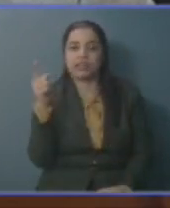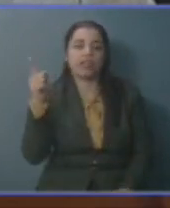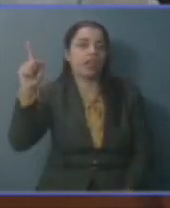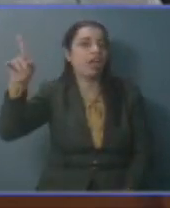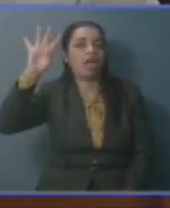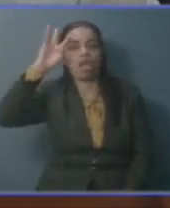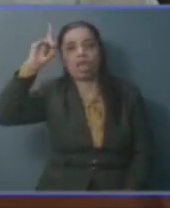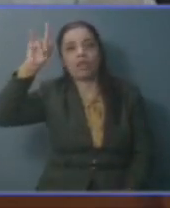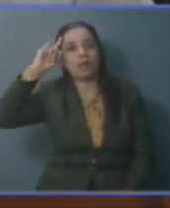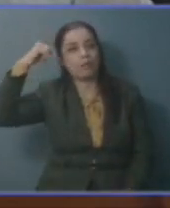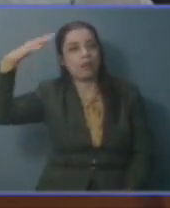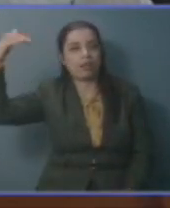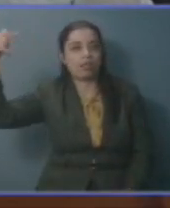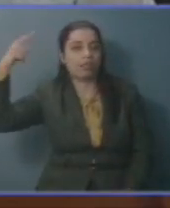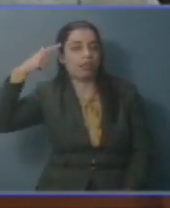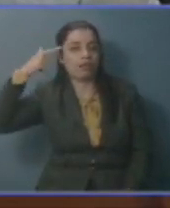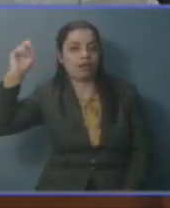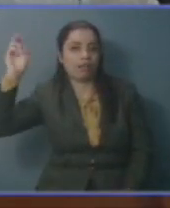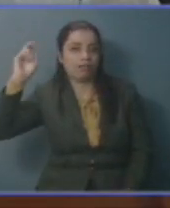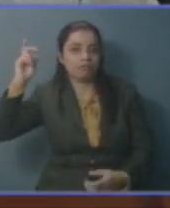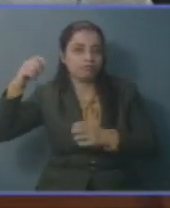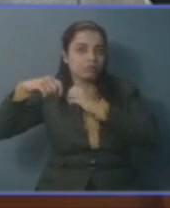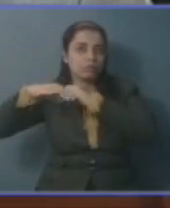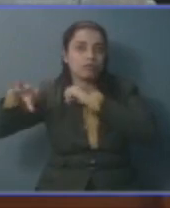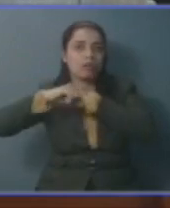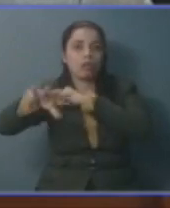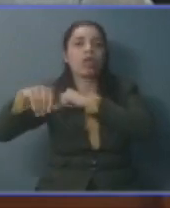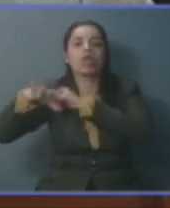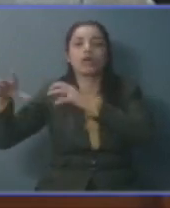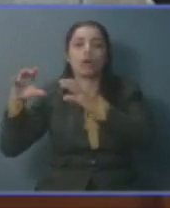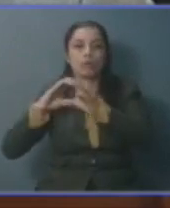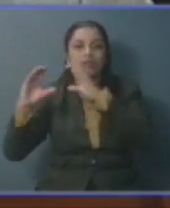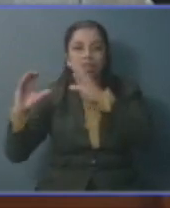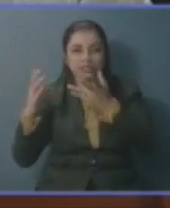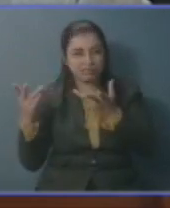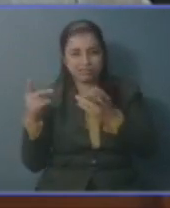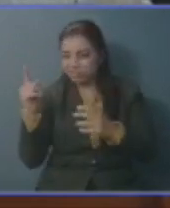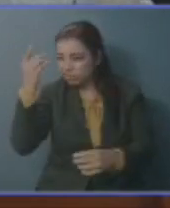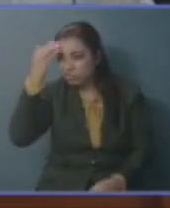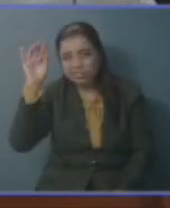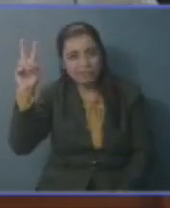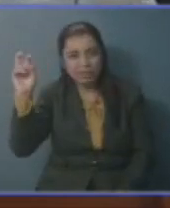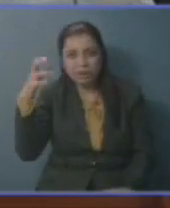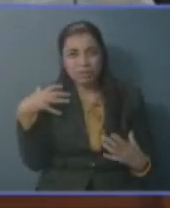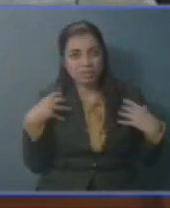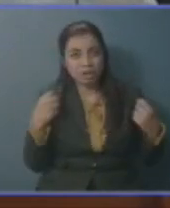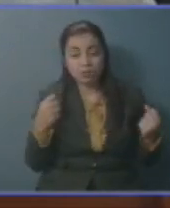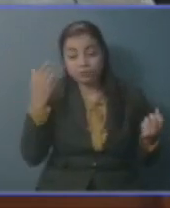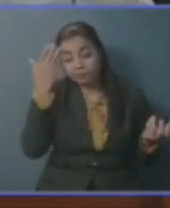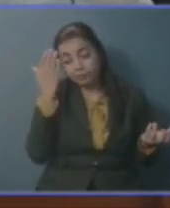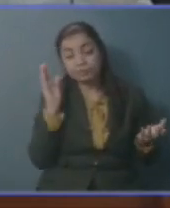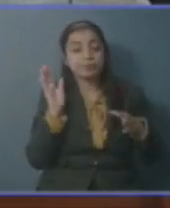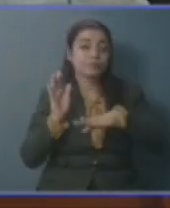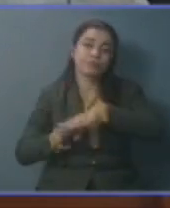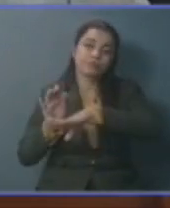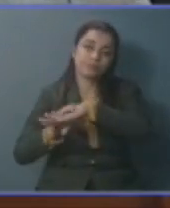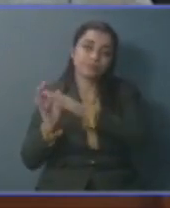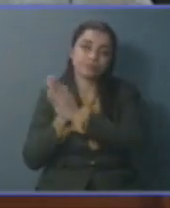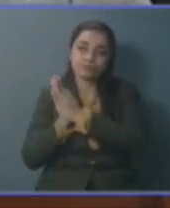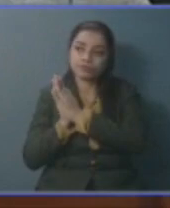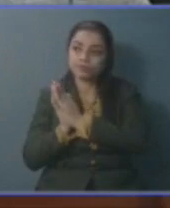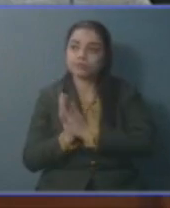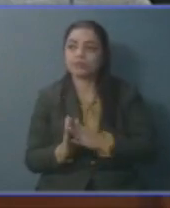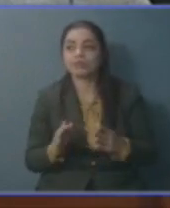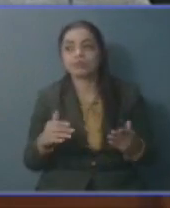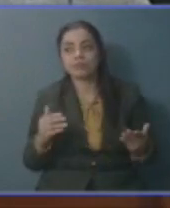política que nada tienen que ver ni nada saben sobre temas de salud. Así que el llamado